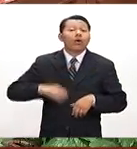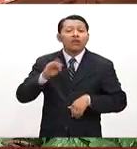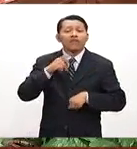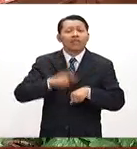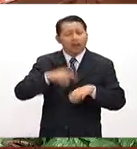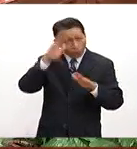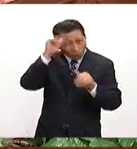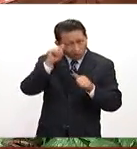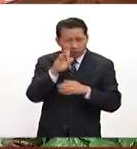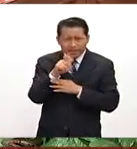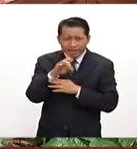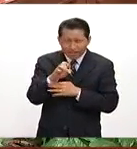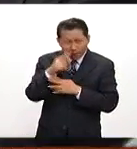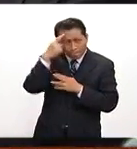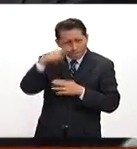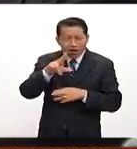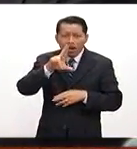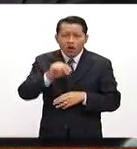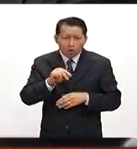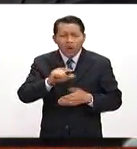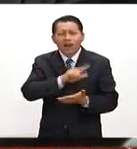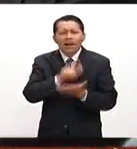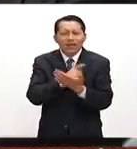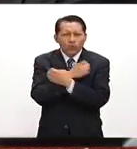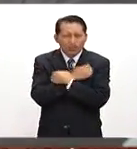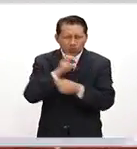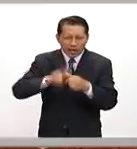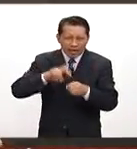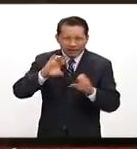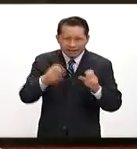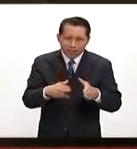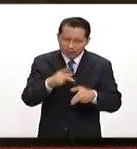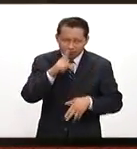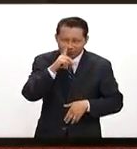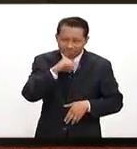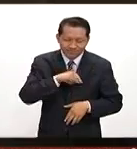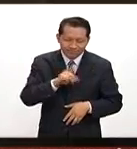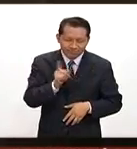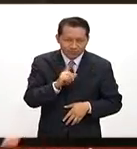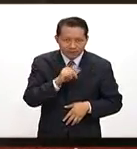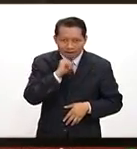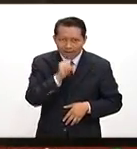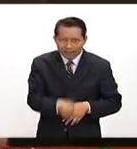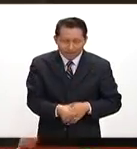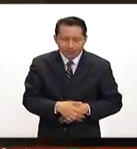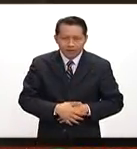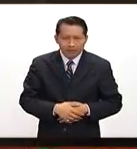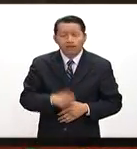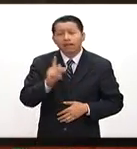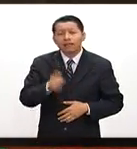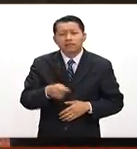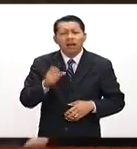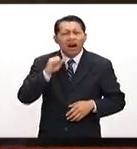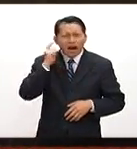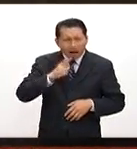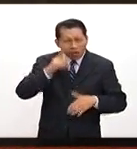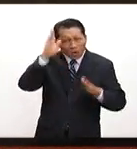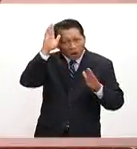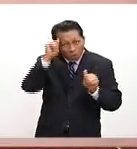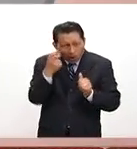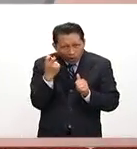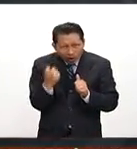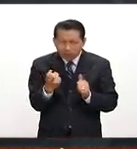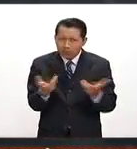acordado con la CENTE no aplicar la reforma educativa en Chiapas. El gobierno federal no ha hecho ningún acuerdo de ese tipo, ni lo va a